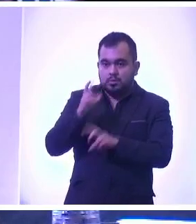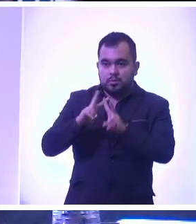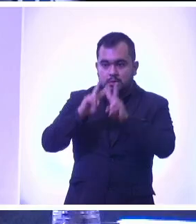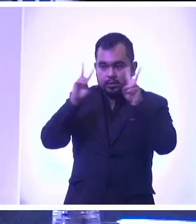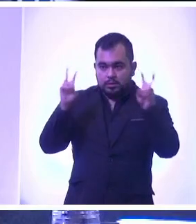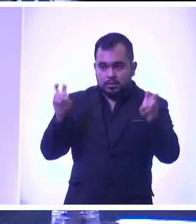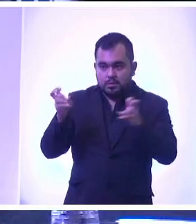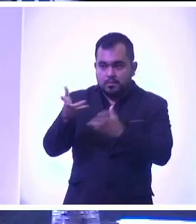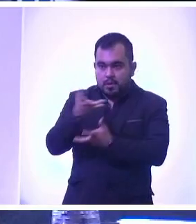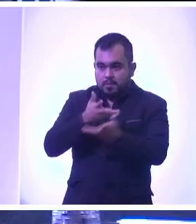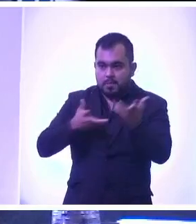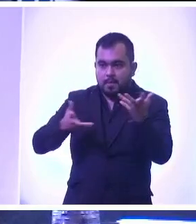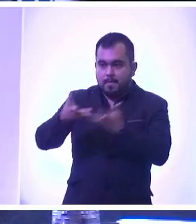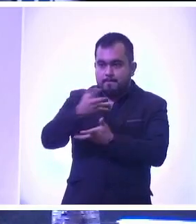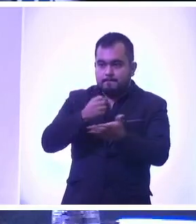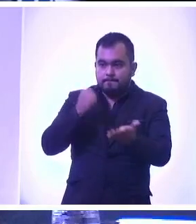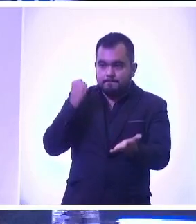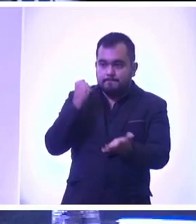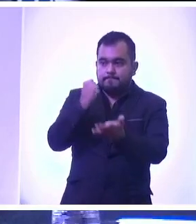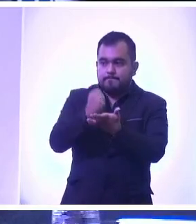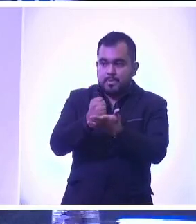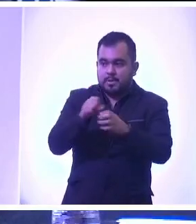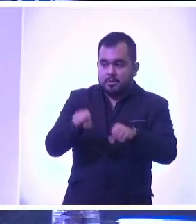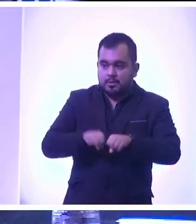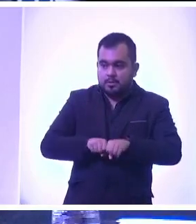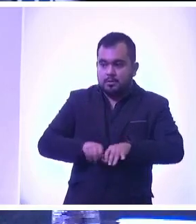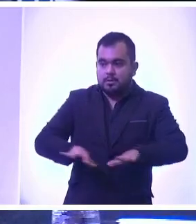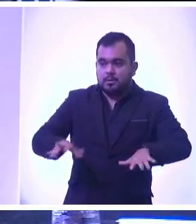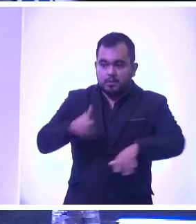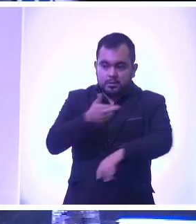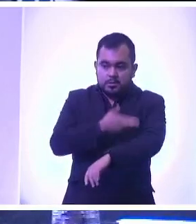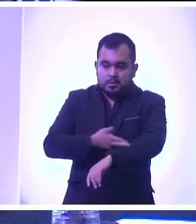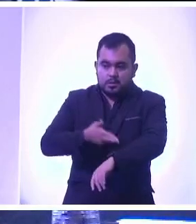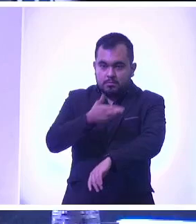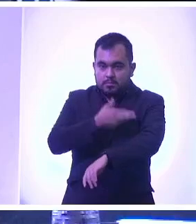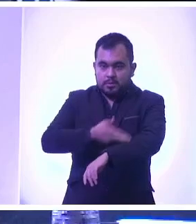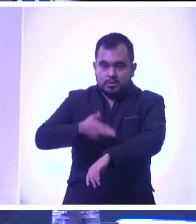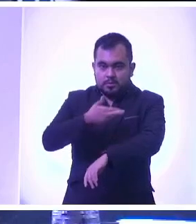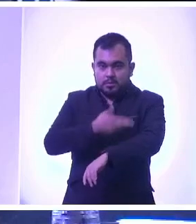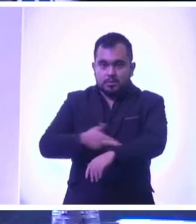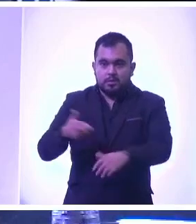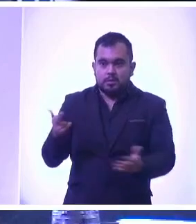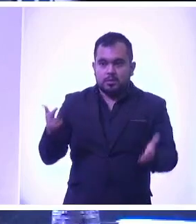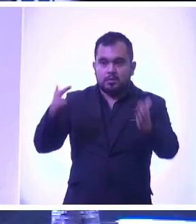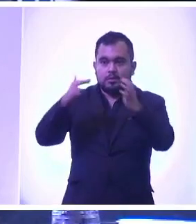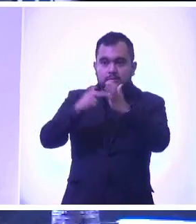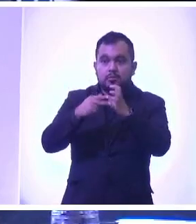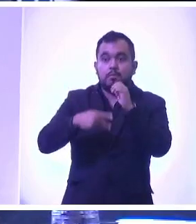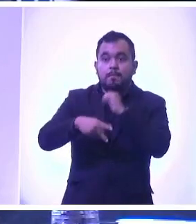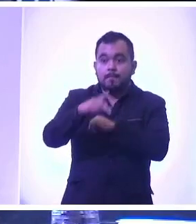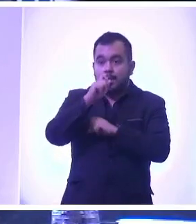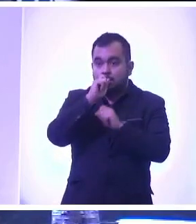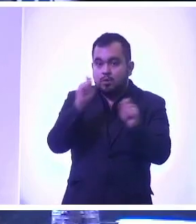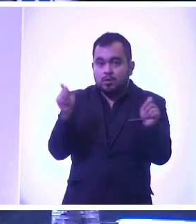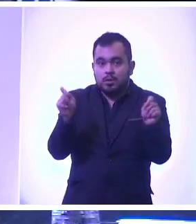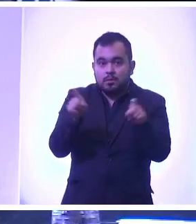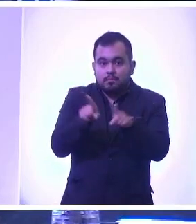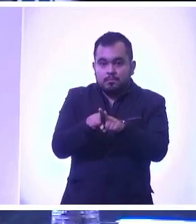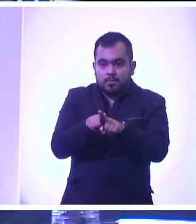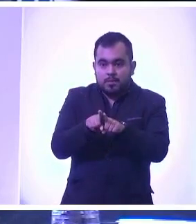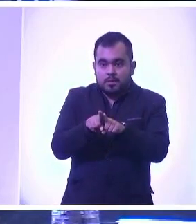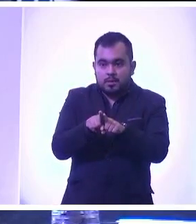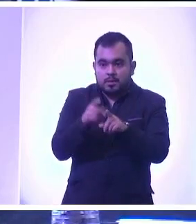se analizan las marcas como un trámite no tienes que tener un trámite para poder registrar pero también La Marca Registrada